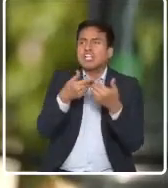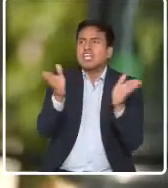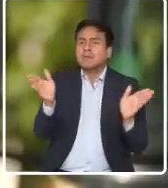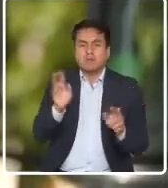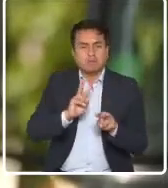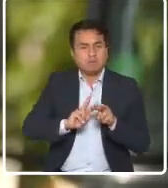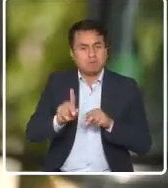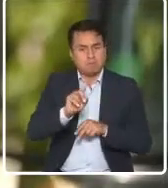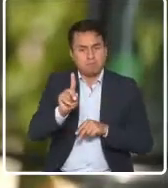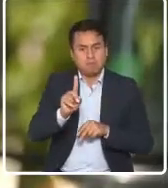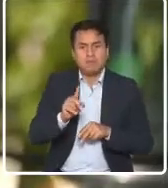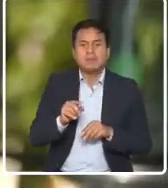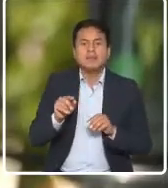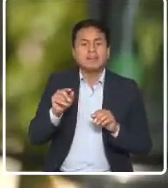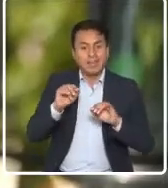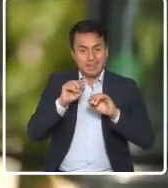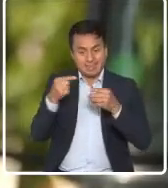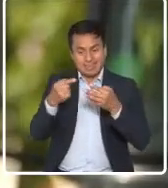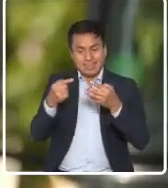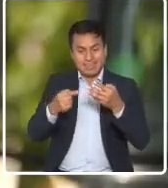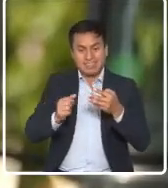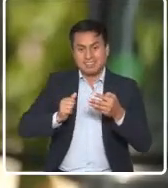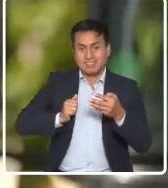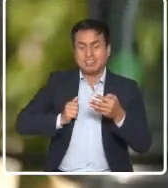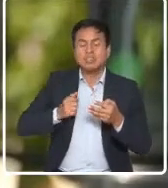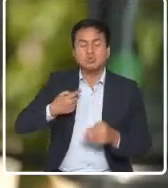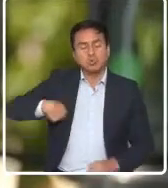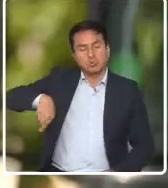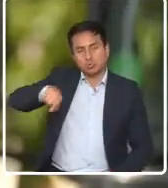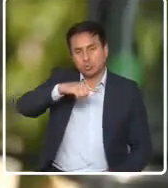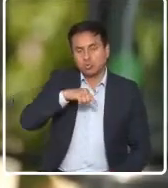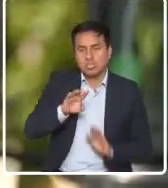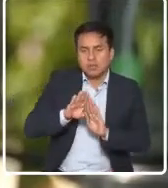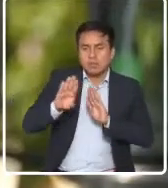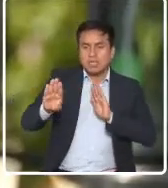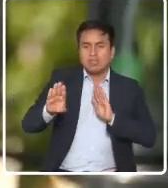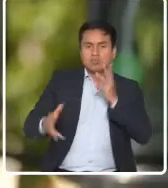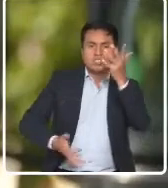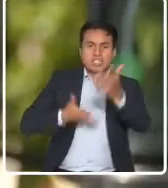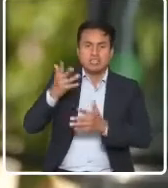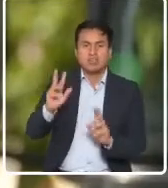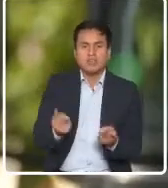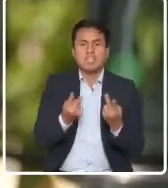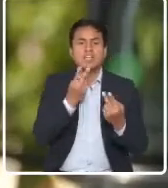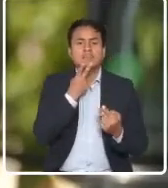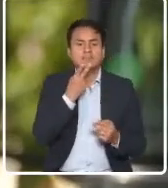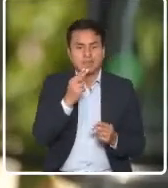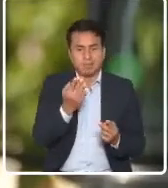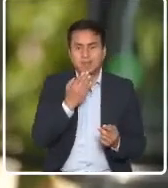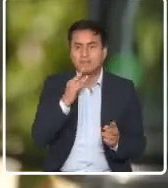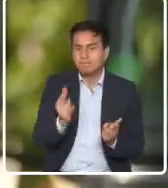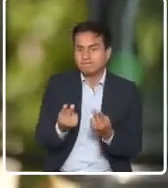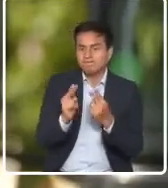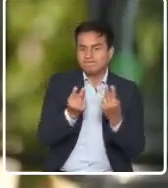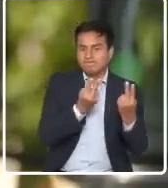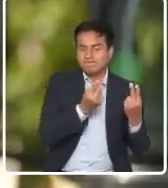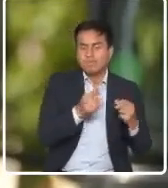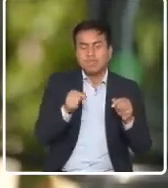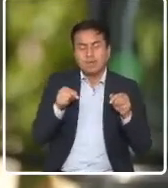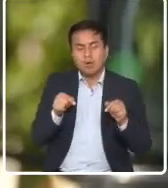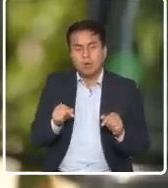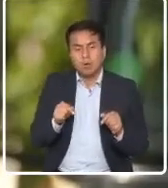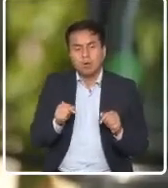libre. De esta manera, estamos no solamente evitando incendios, sino que salvando vidas.